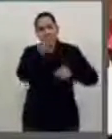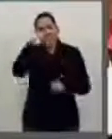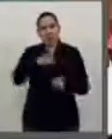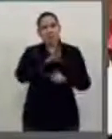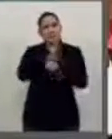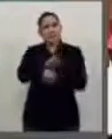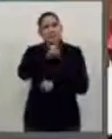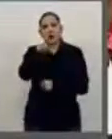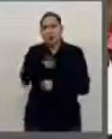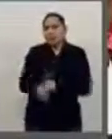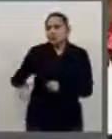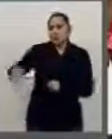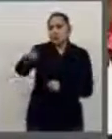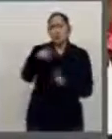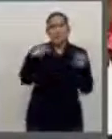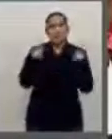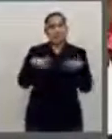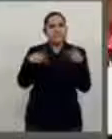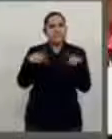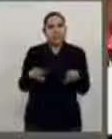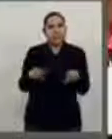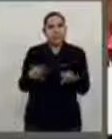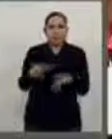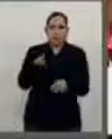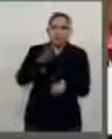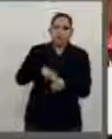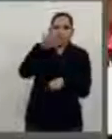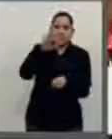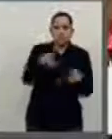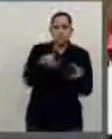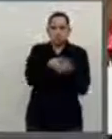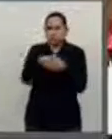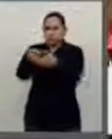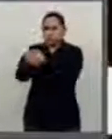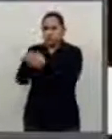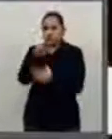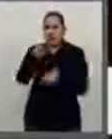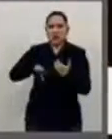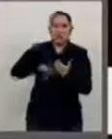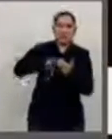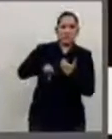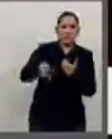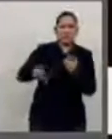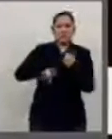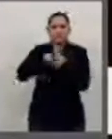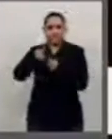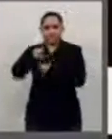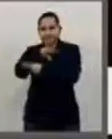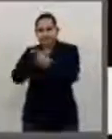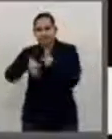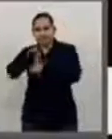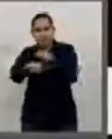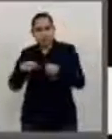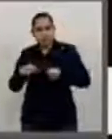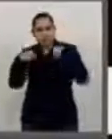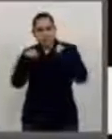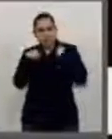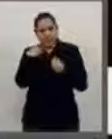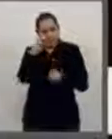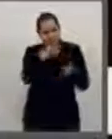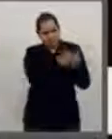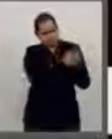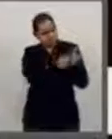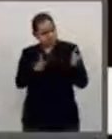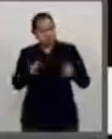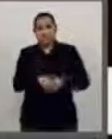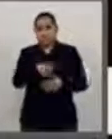clases más desfavorecidas y desprotegidas de este país. Para Morena, resulta de vital importancia